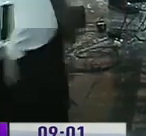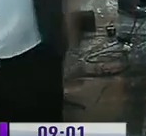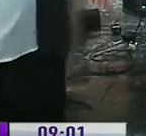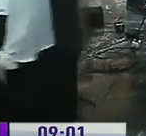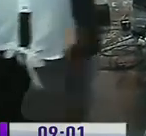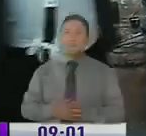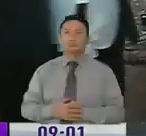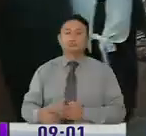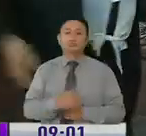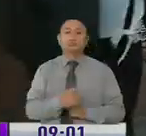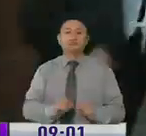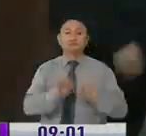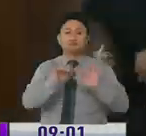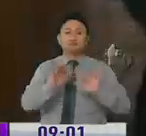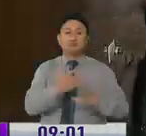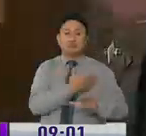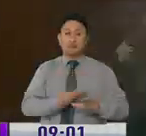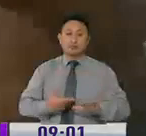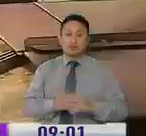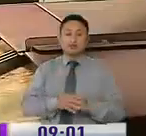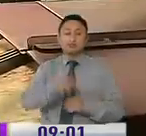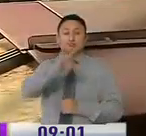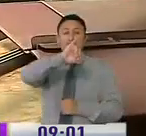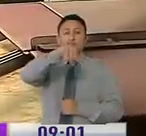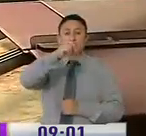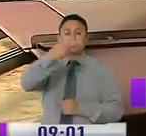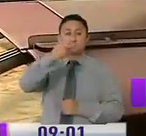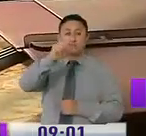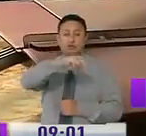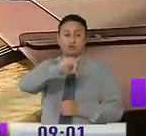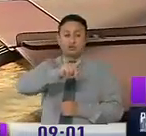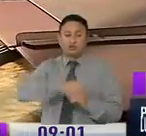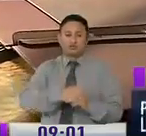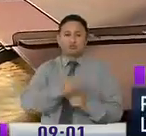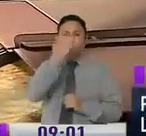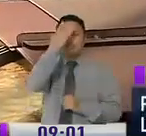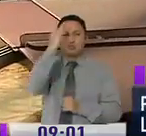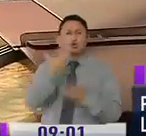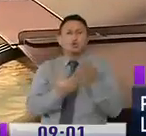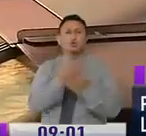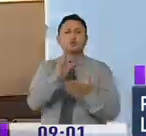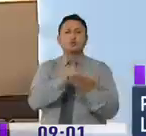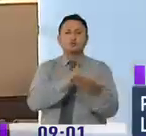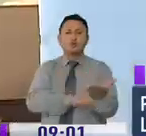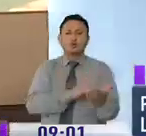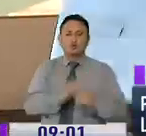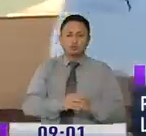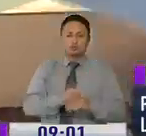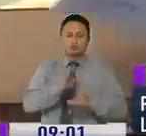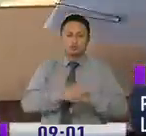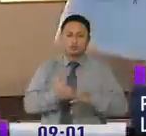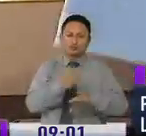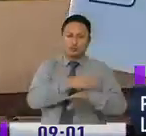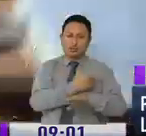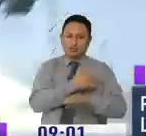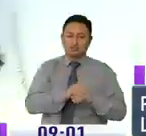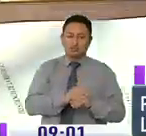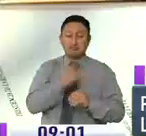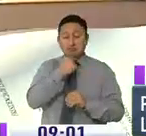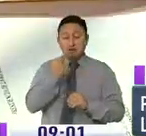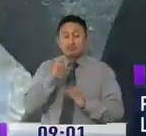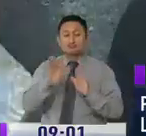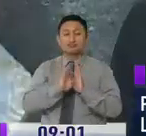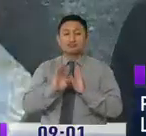La secretaria de la Presidencia, Joana Pesantes, justificó la decisión de presentar un nuevo documento debido a razones técnicas y